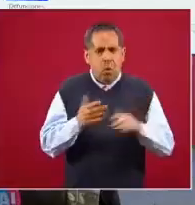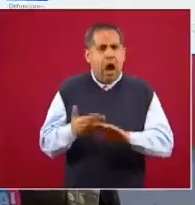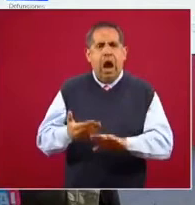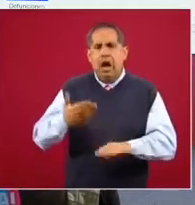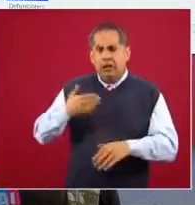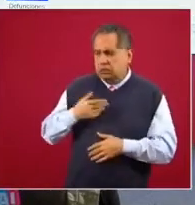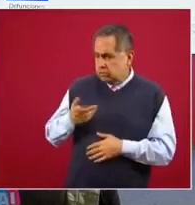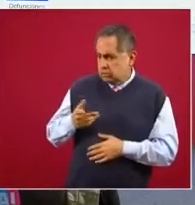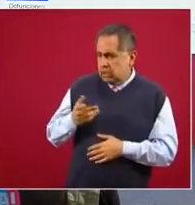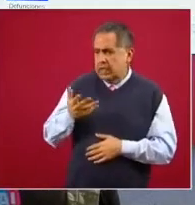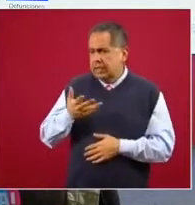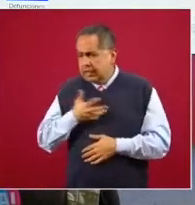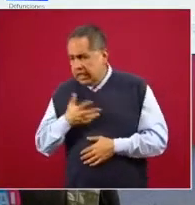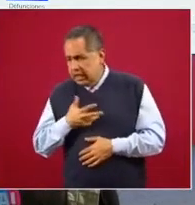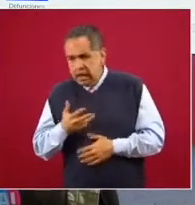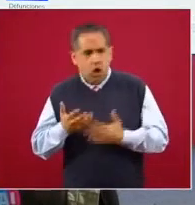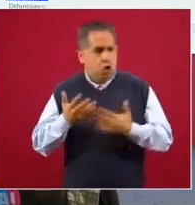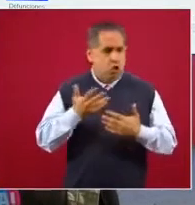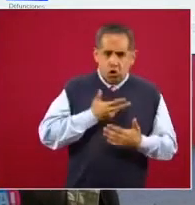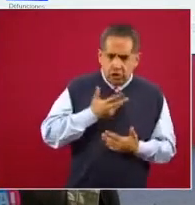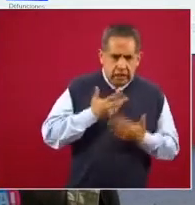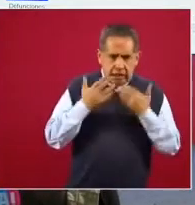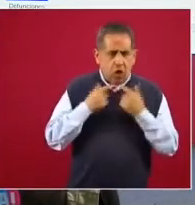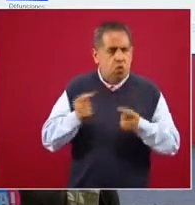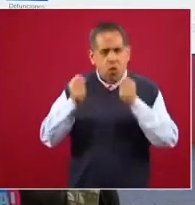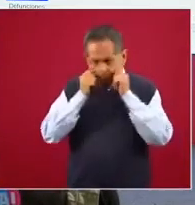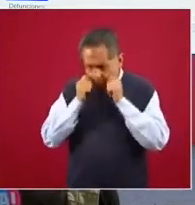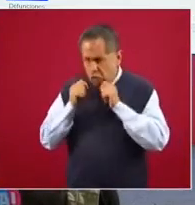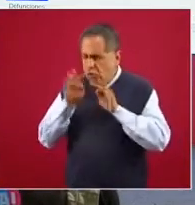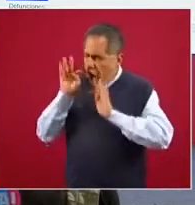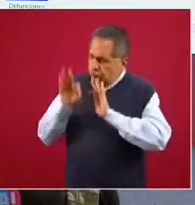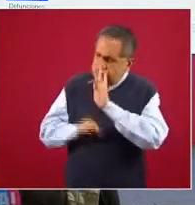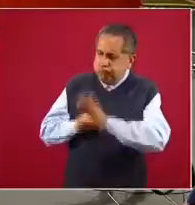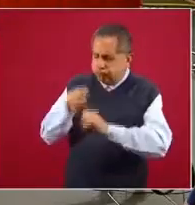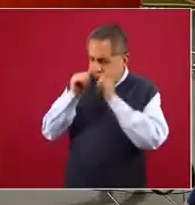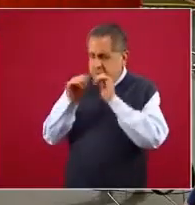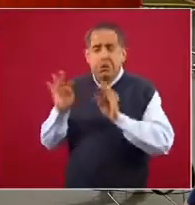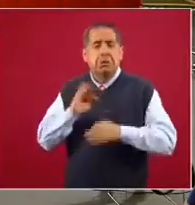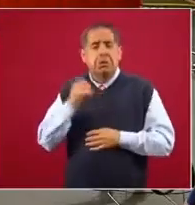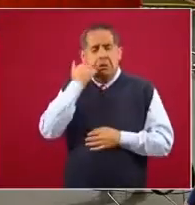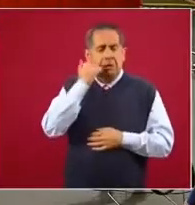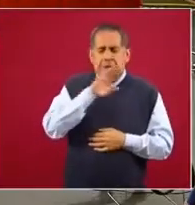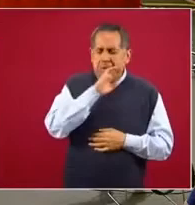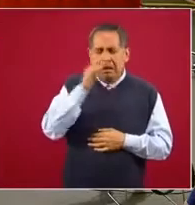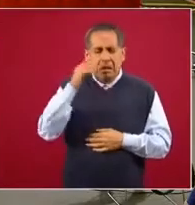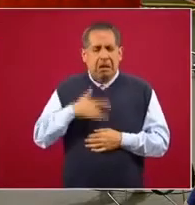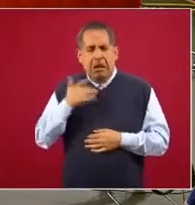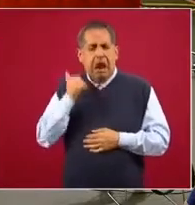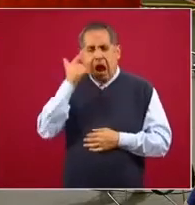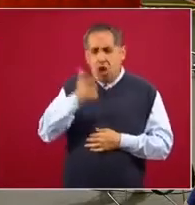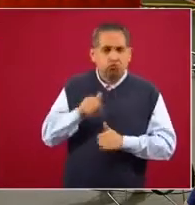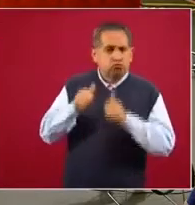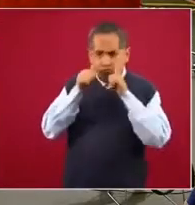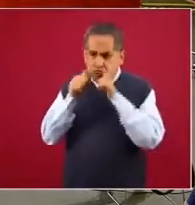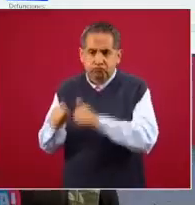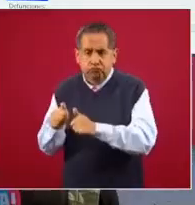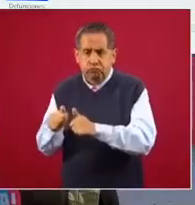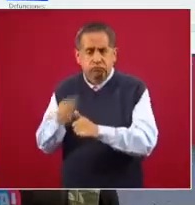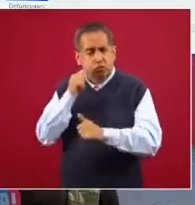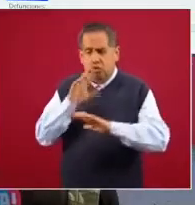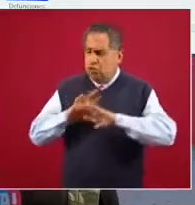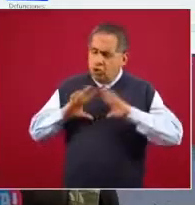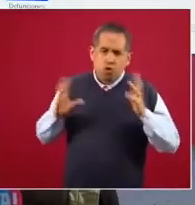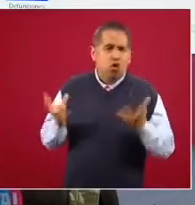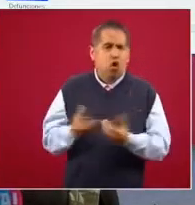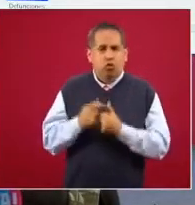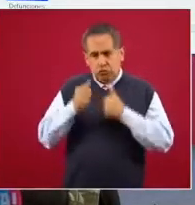La atención médica se da a todas aquellas personas que presentan signos y síntomas sospechosos de COVID. Por lo tanto, todas esas personas que están